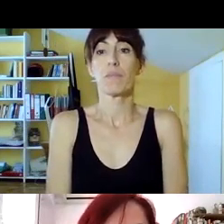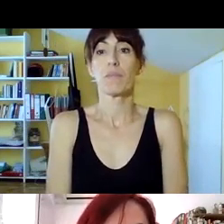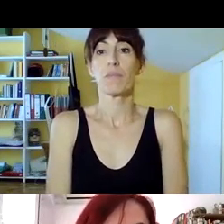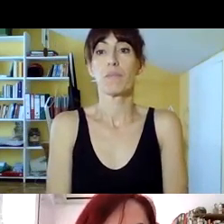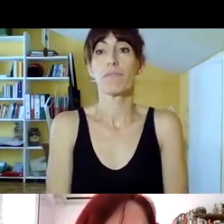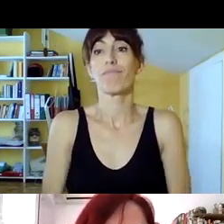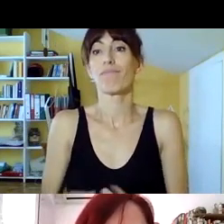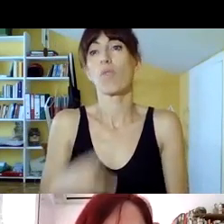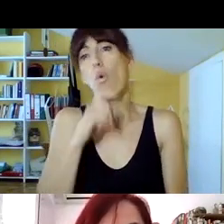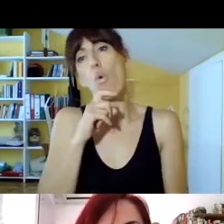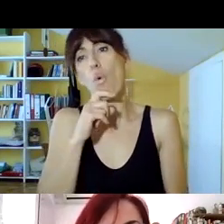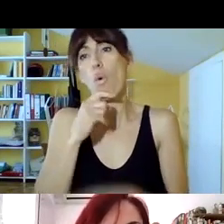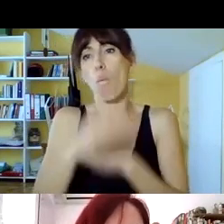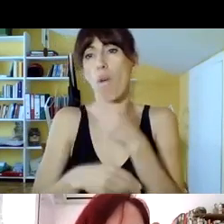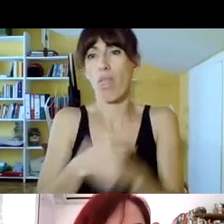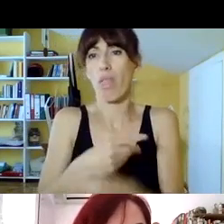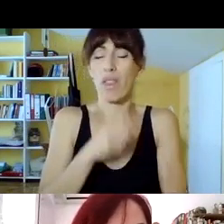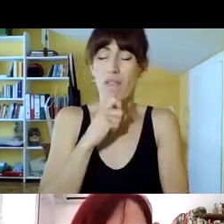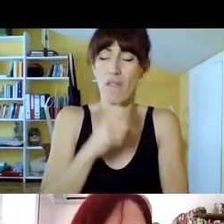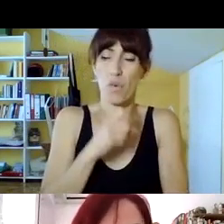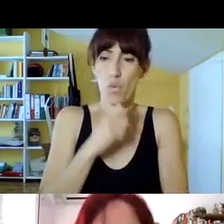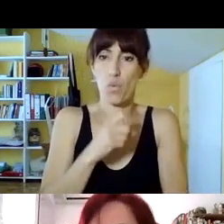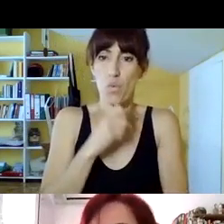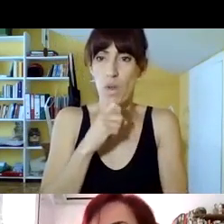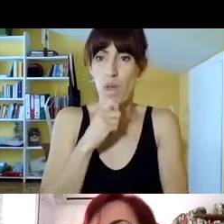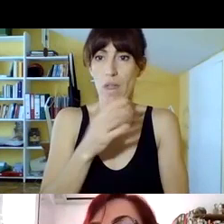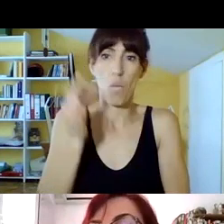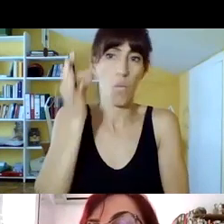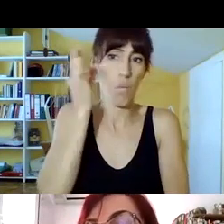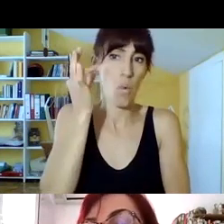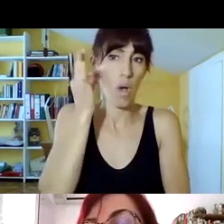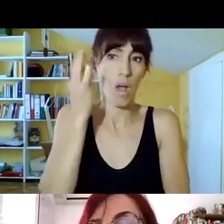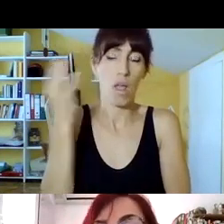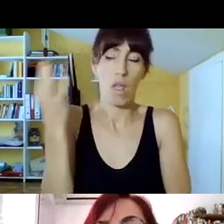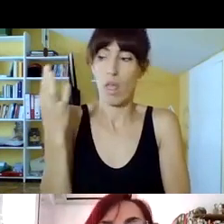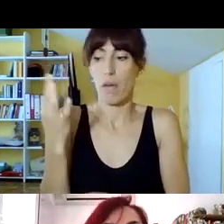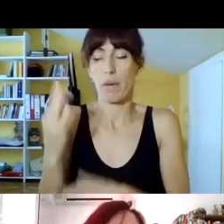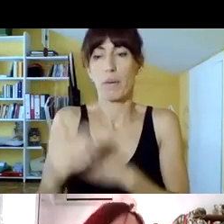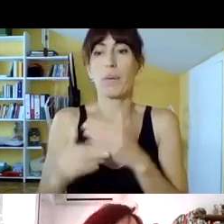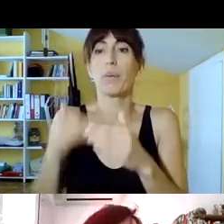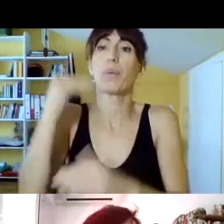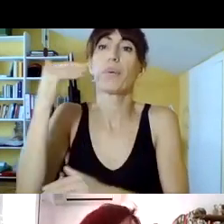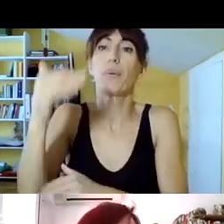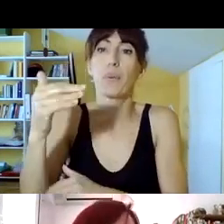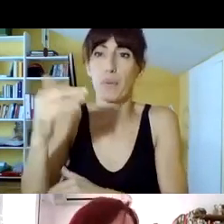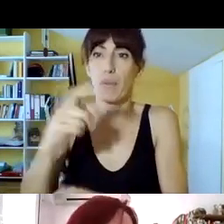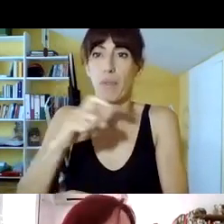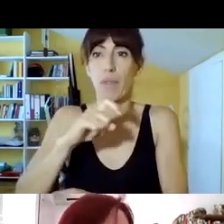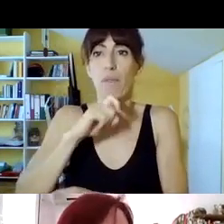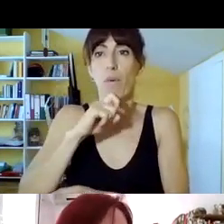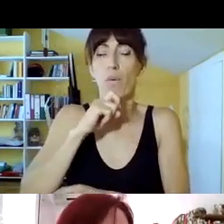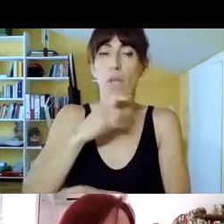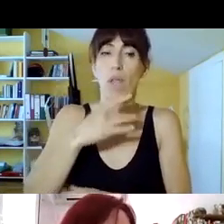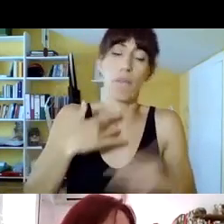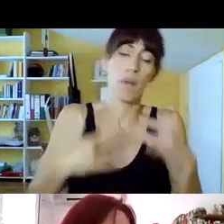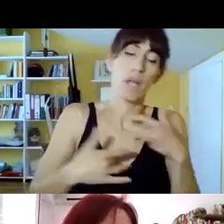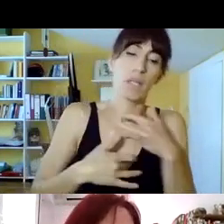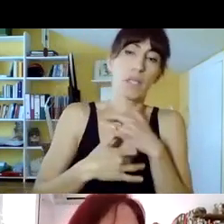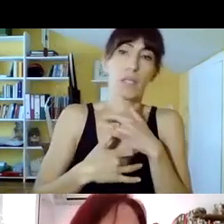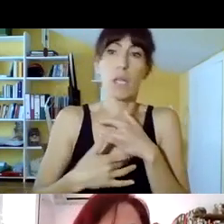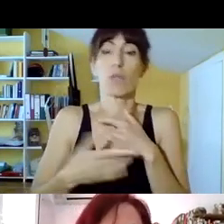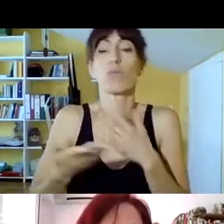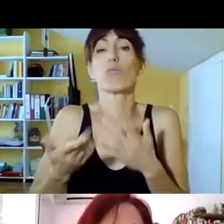esas dificultades, ¿no? Igual que las mujeres tienen que trascender esas dificultades que les generan malestar, ¿cómo podemos, como